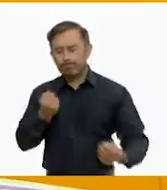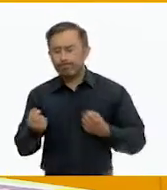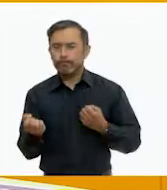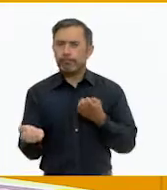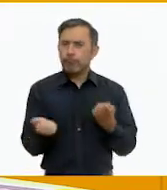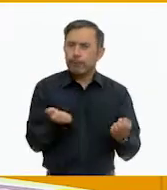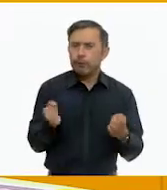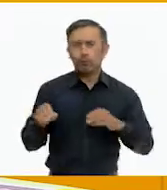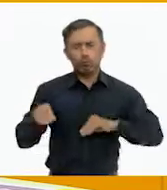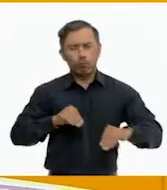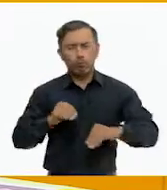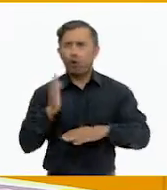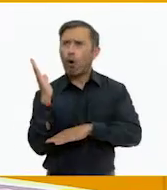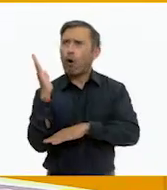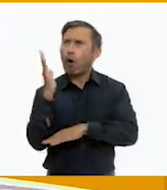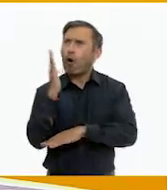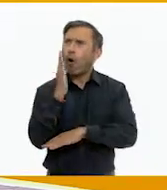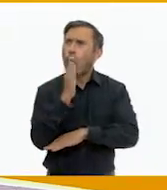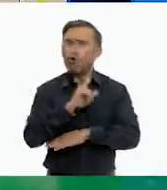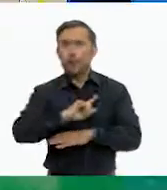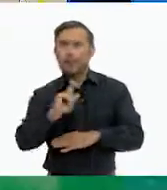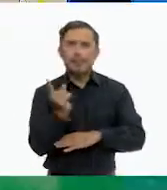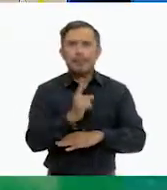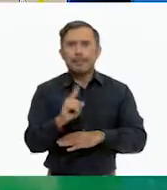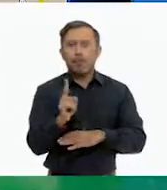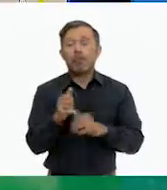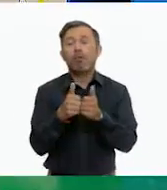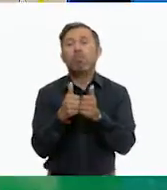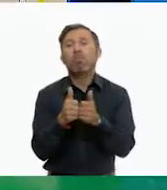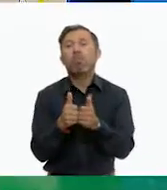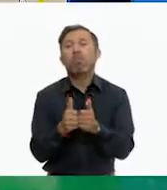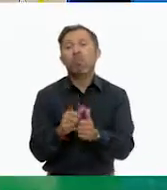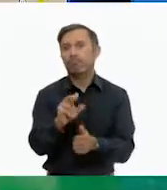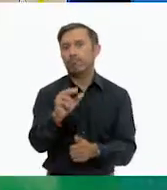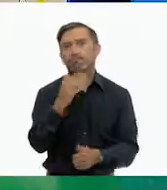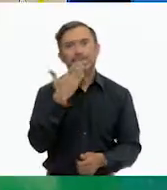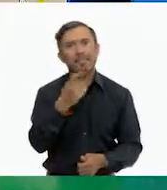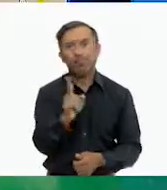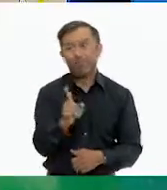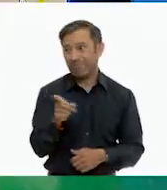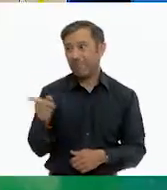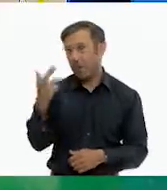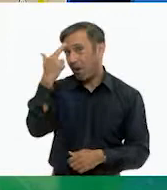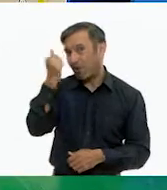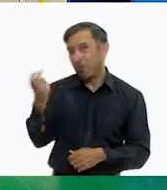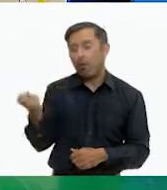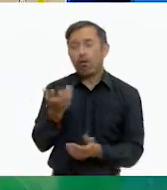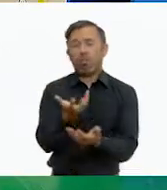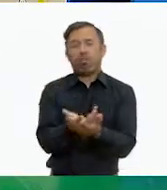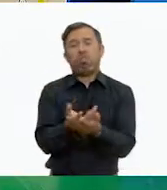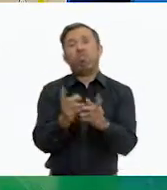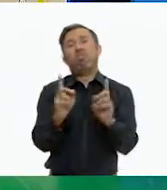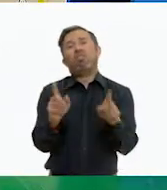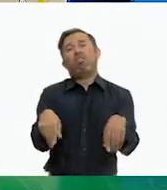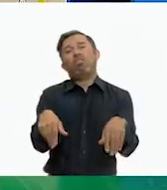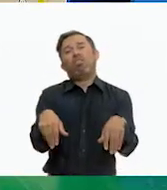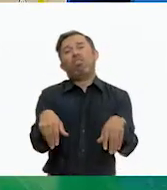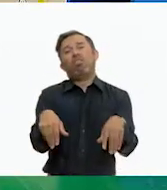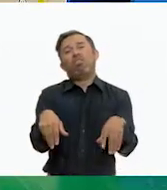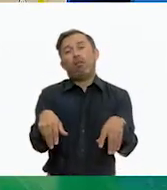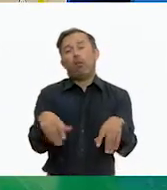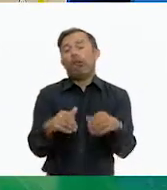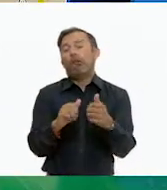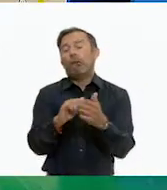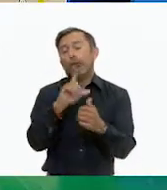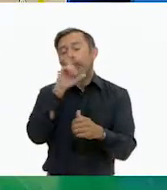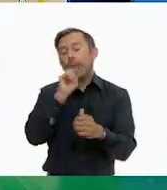durante todo el día. Así es, maestra Alma Lidia. El sedentarismo causa muchas enfermedades. ¿Y con qué se